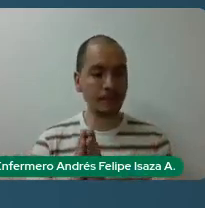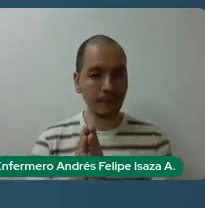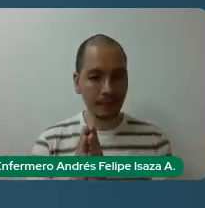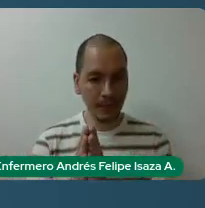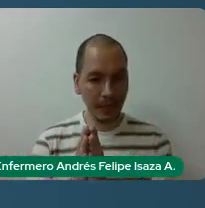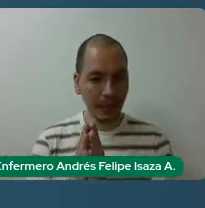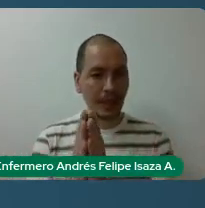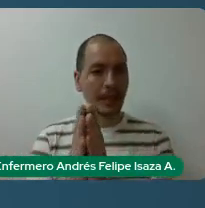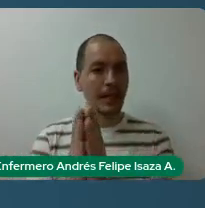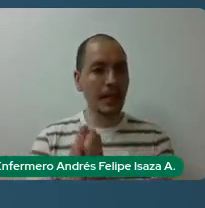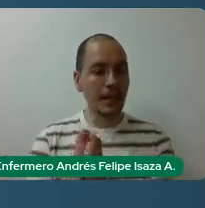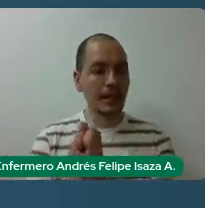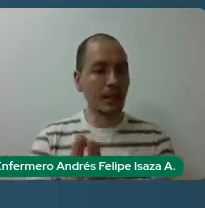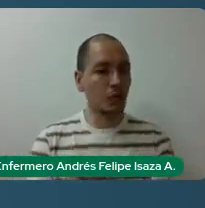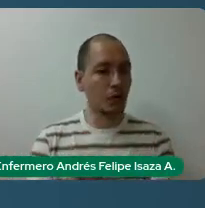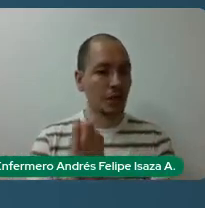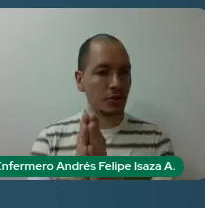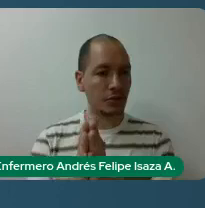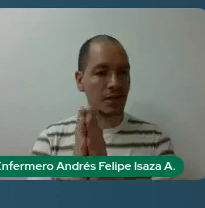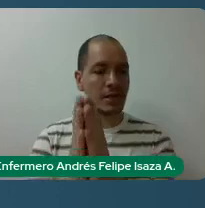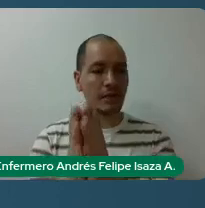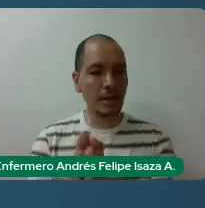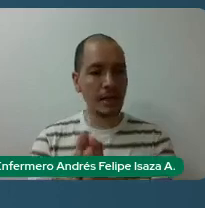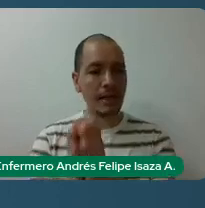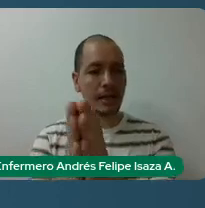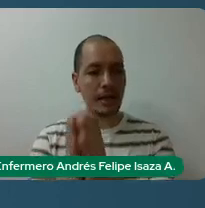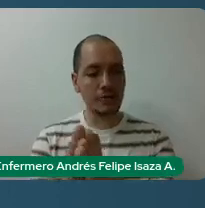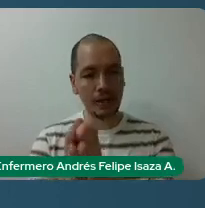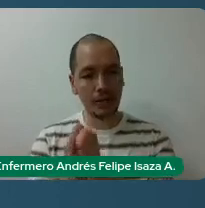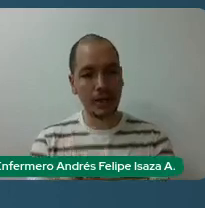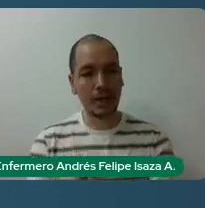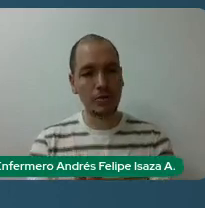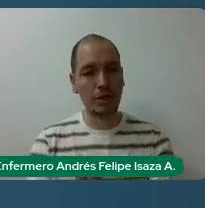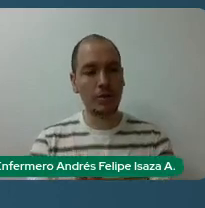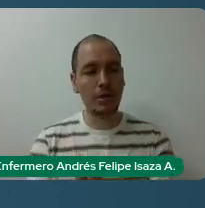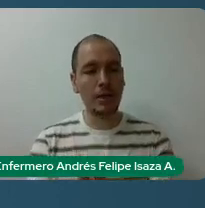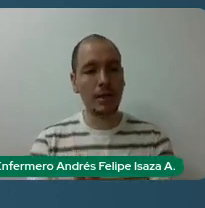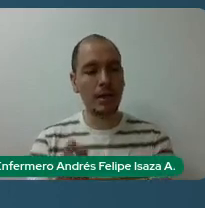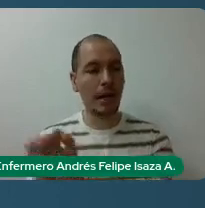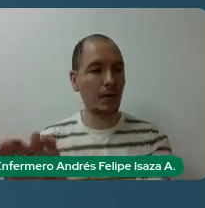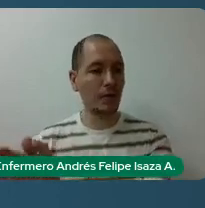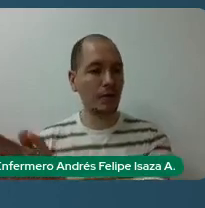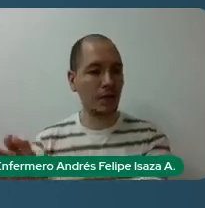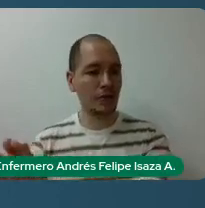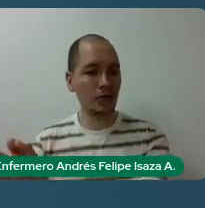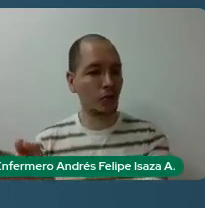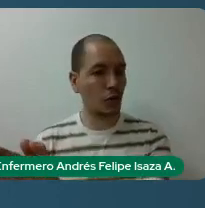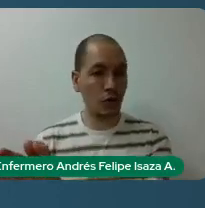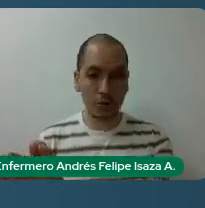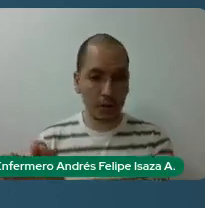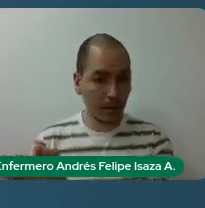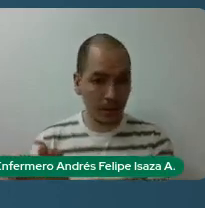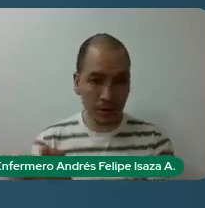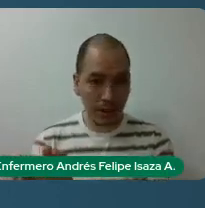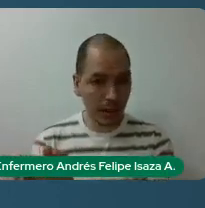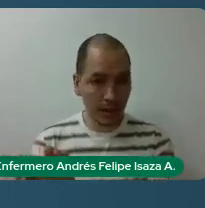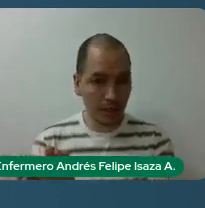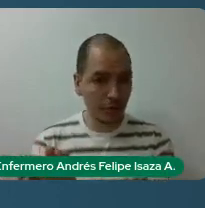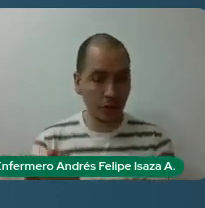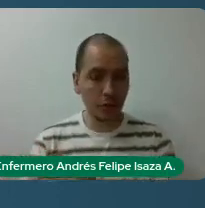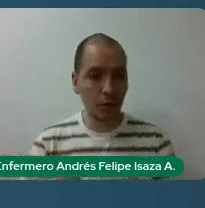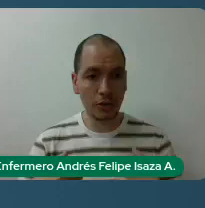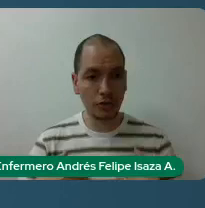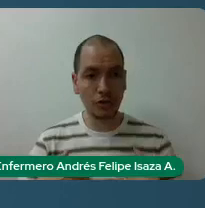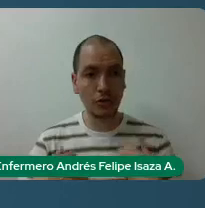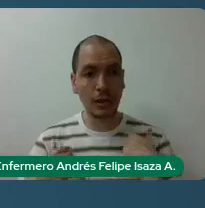resumida. Y tiene unos riesgos, es decir, familia, en caso de que lo tengamos que contener, hay unos riesgos. Todos los procedimientos tienen